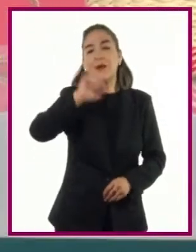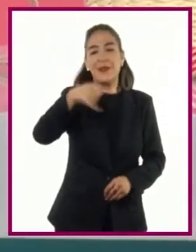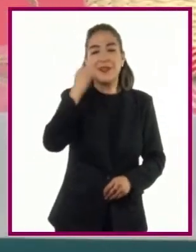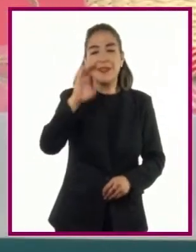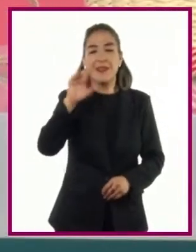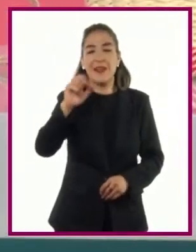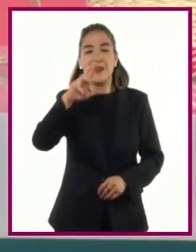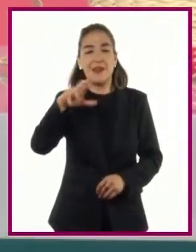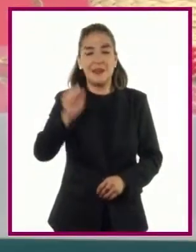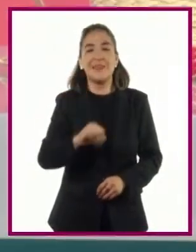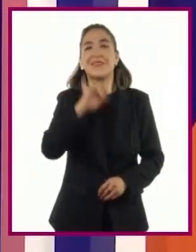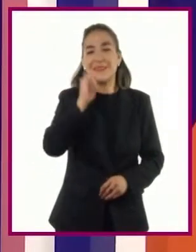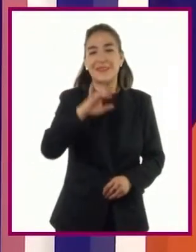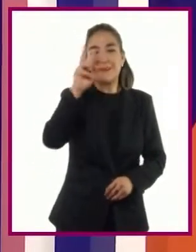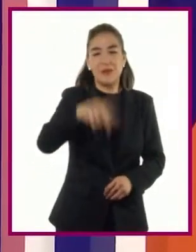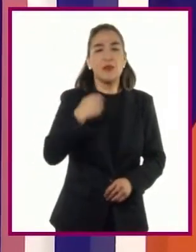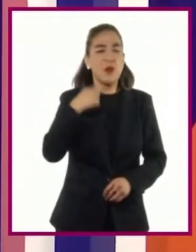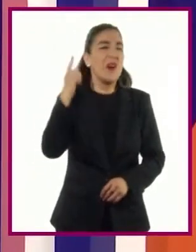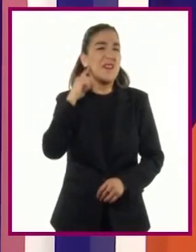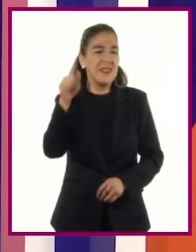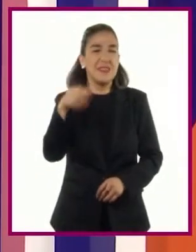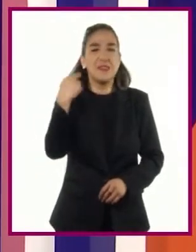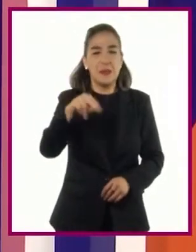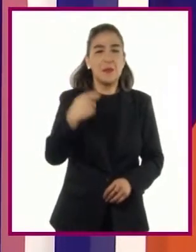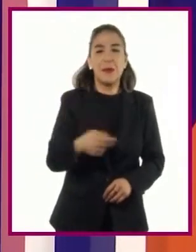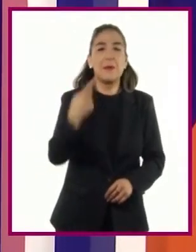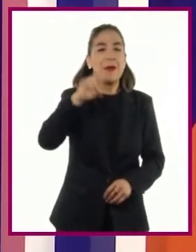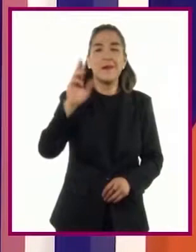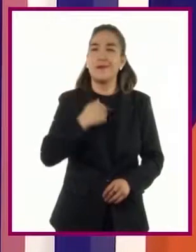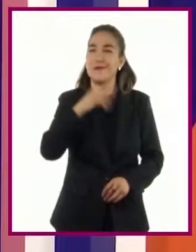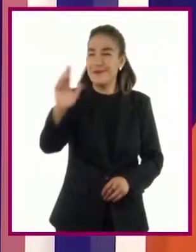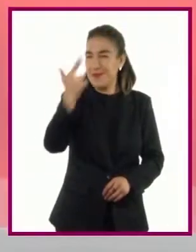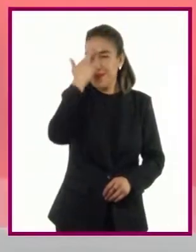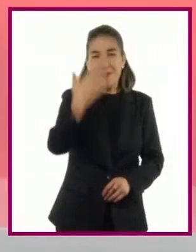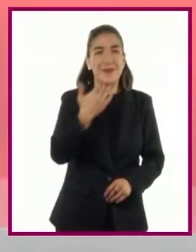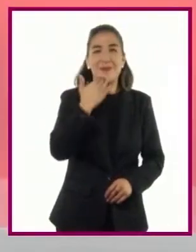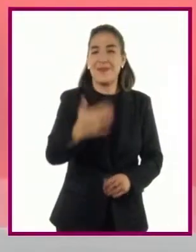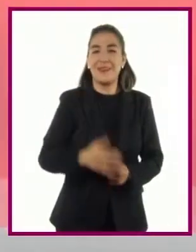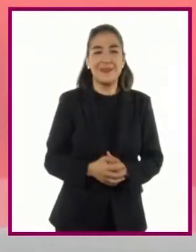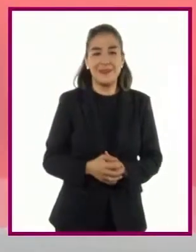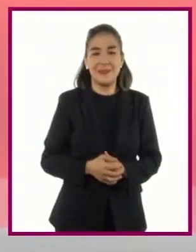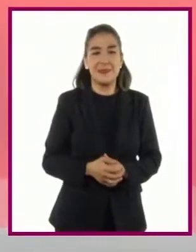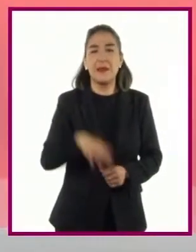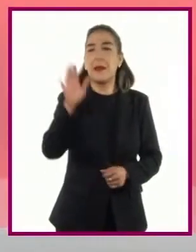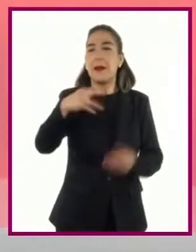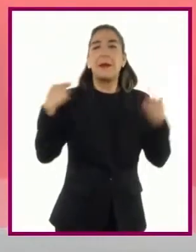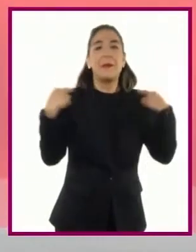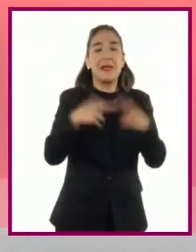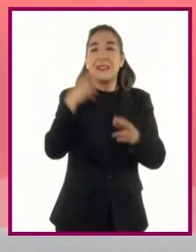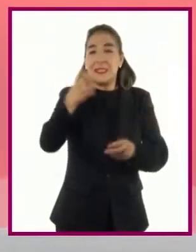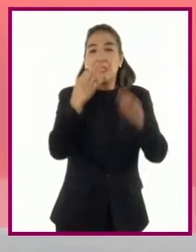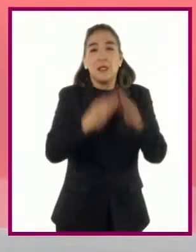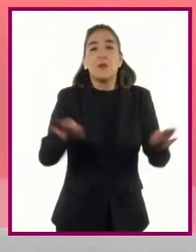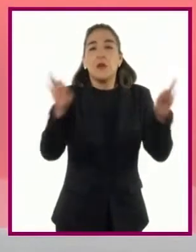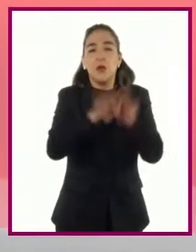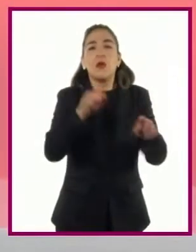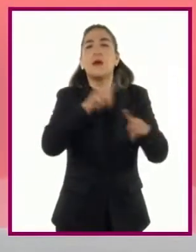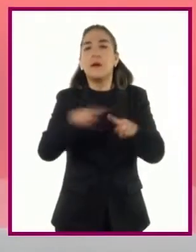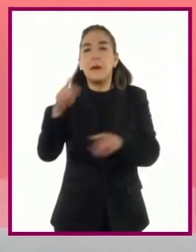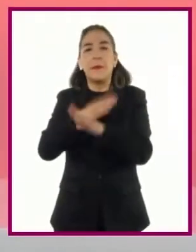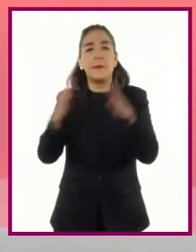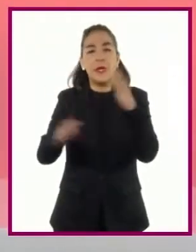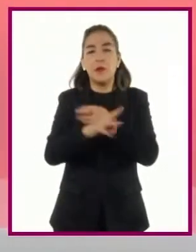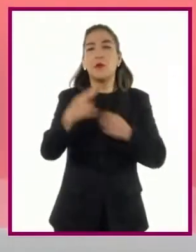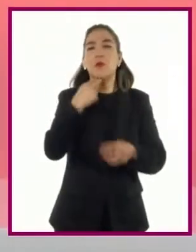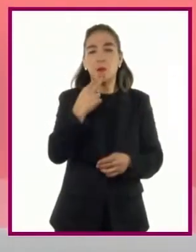Sí, maestro, había escuchado esos otros nombres, no recordaba muy bien. Maestra, lo importante de estos productos es que son